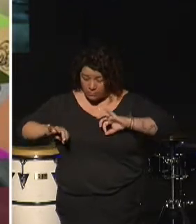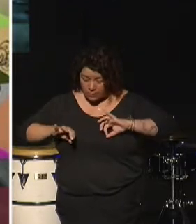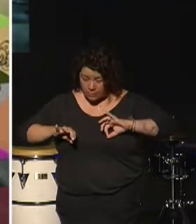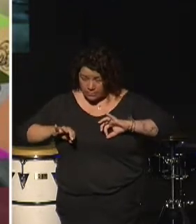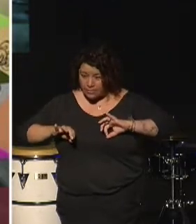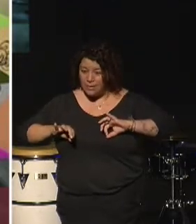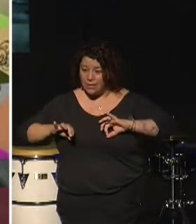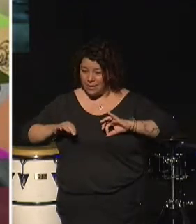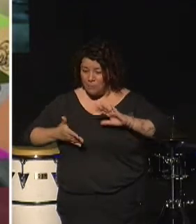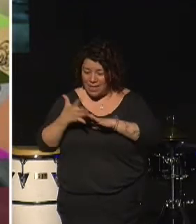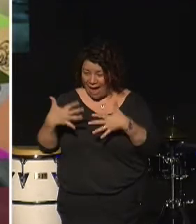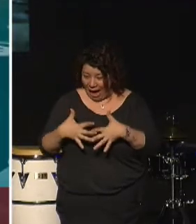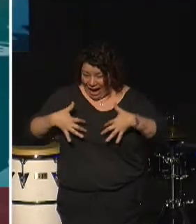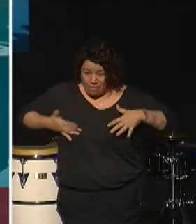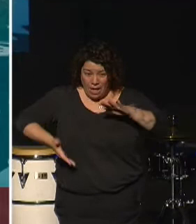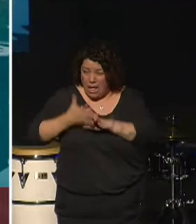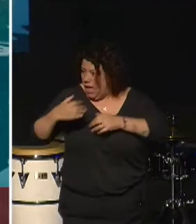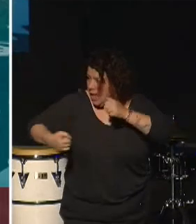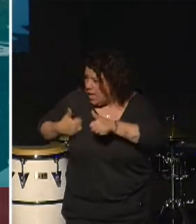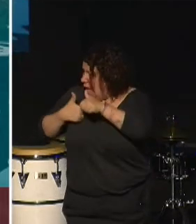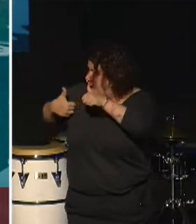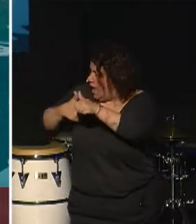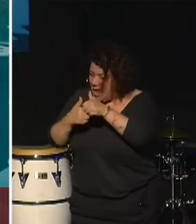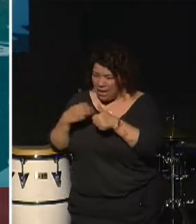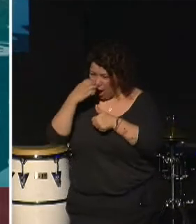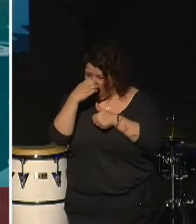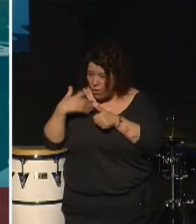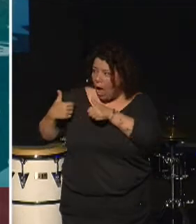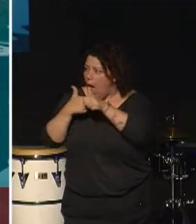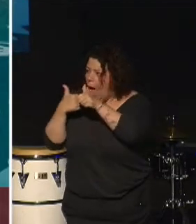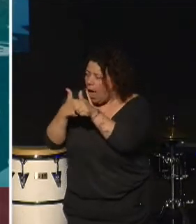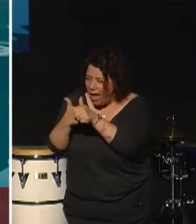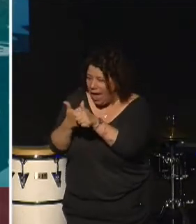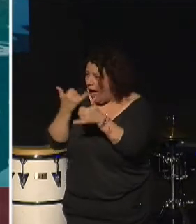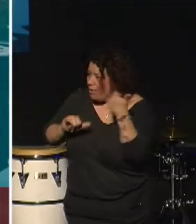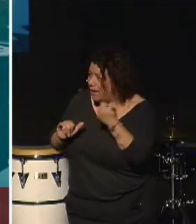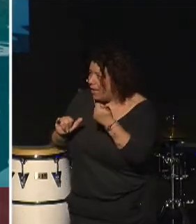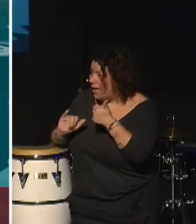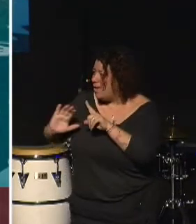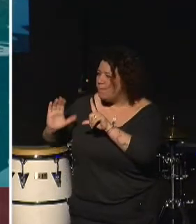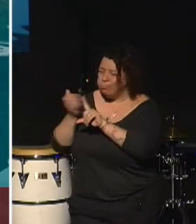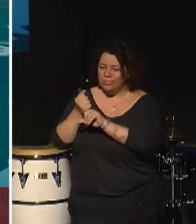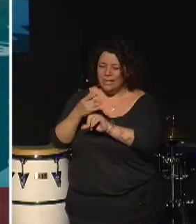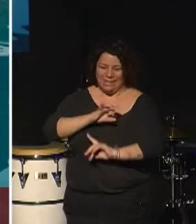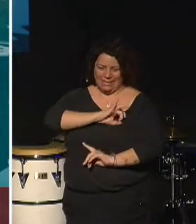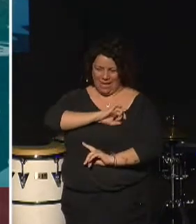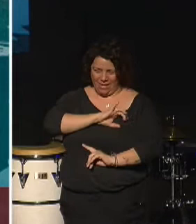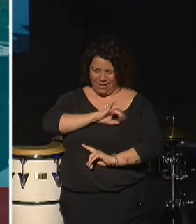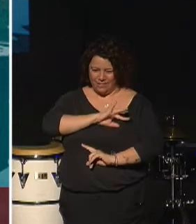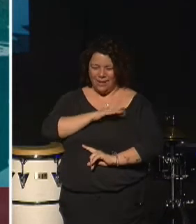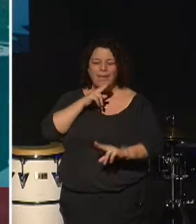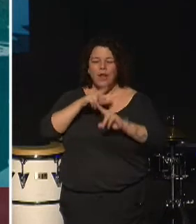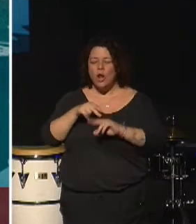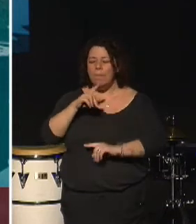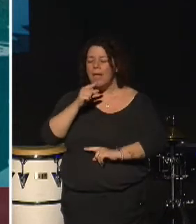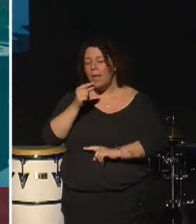huir por la Gran Vía porque nos perseguían por haber cogido la foca de la resistencia, conseguimos llegar hasta Chile, hasta Punta Arenas,